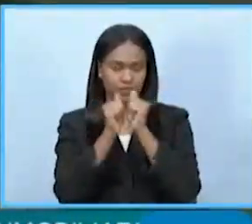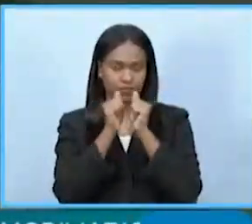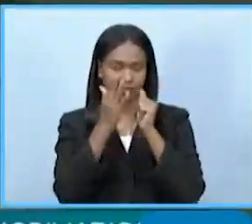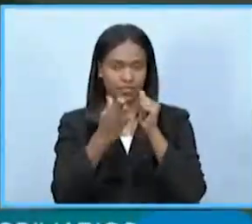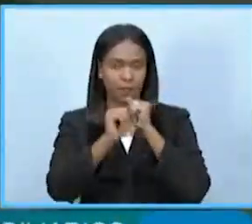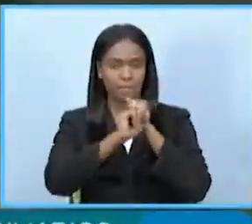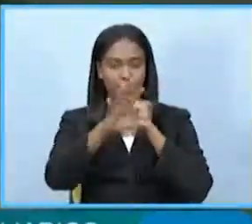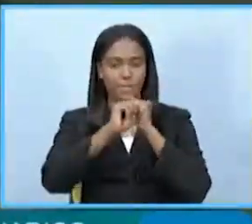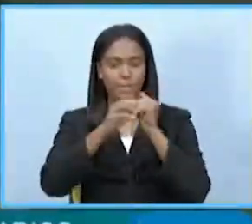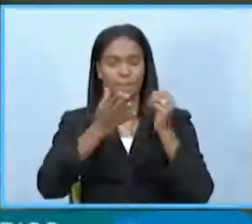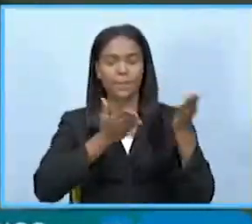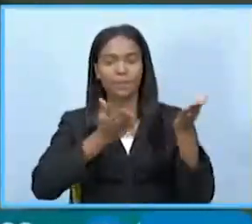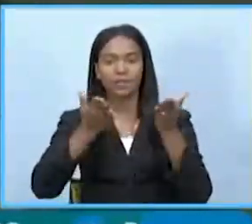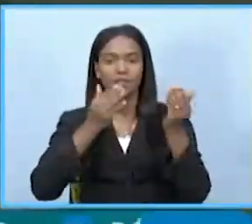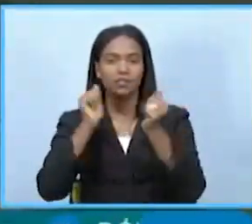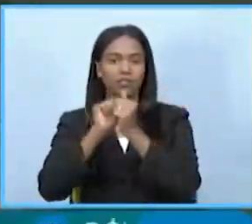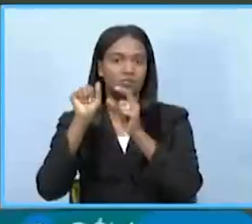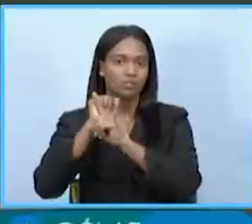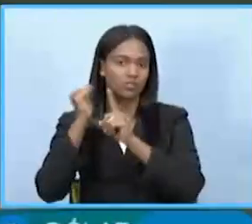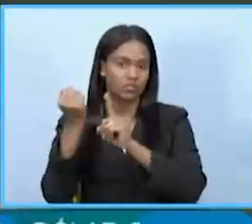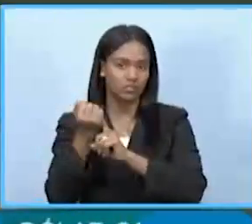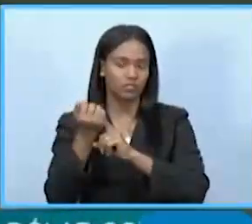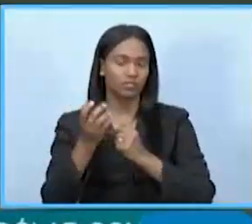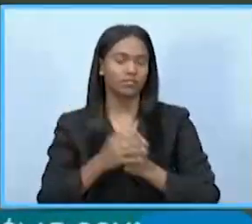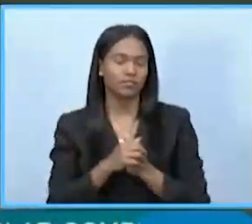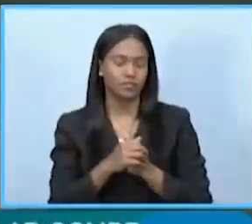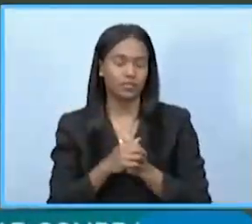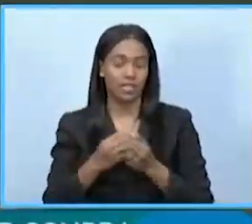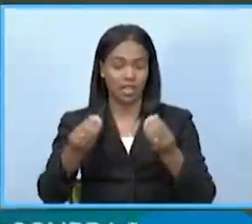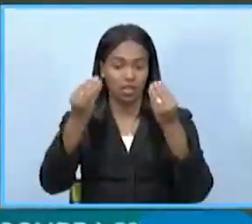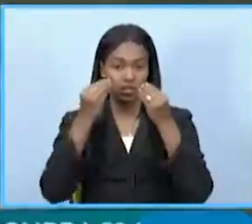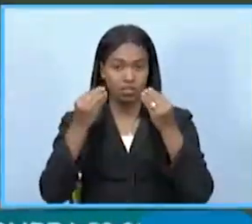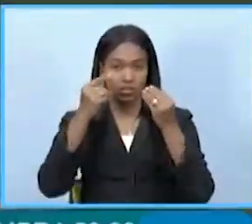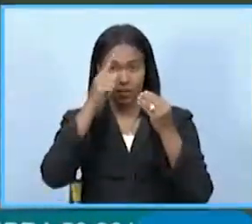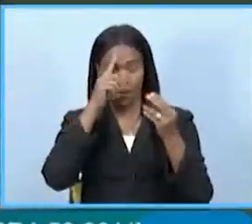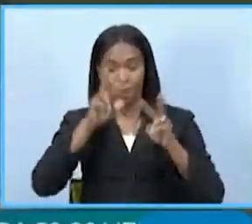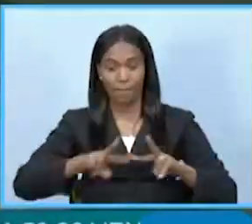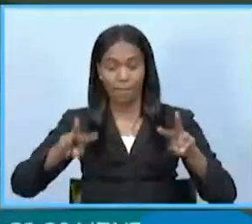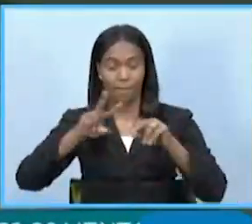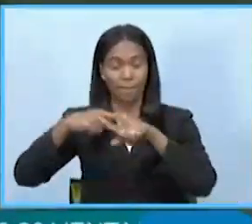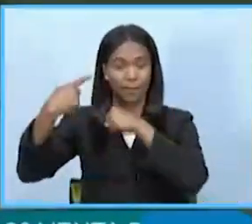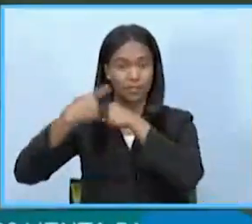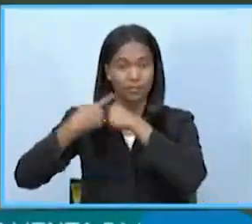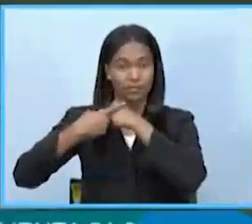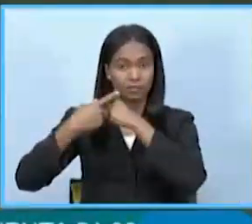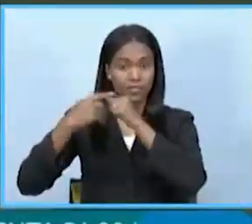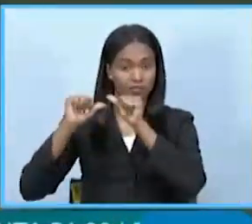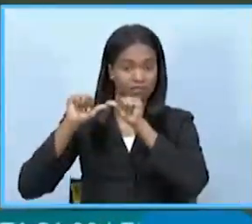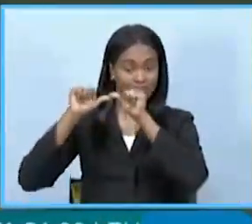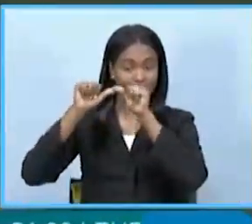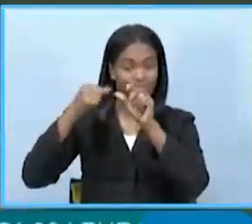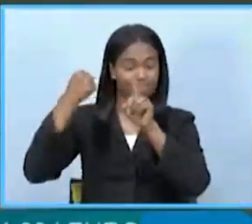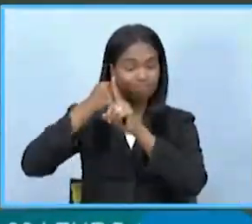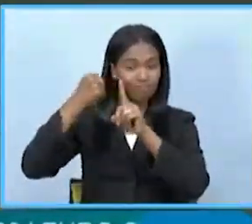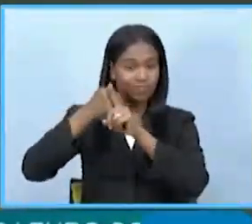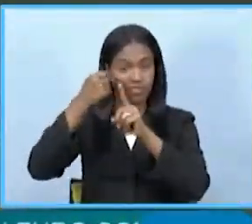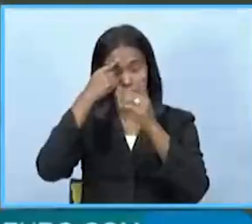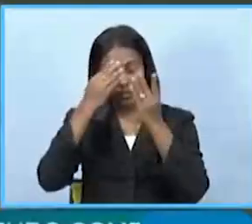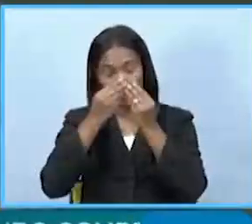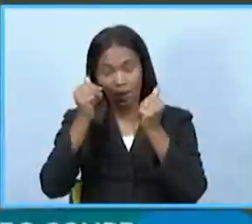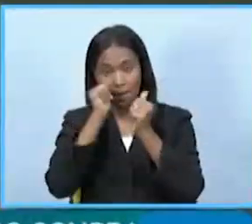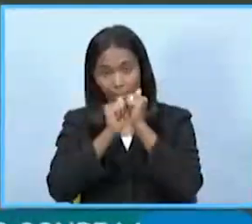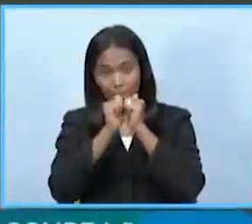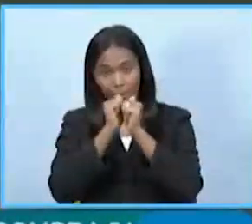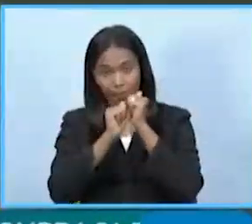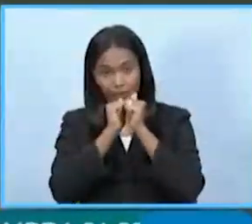que promueve la cohesión social, nos enseña el valor de disciplina y la persistencia, a resolver